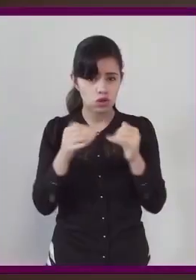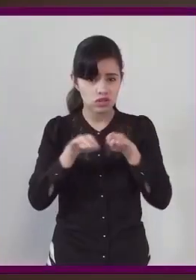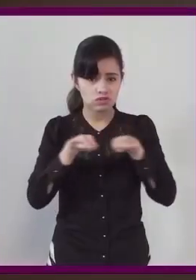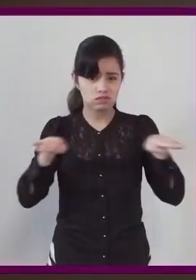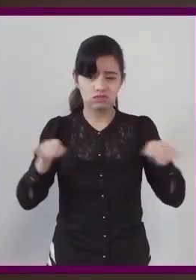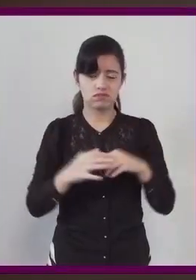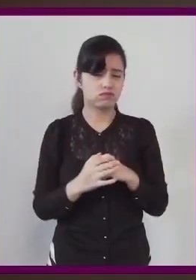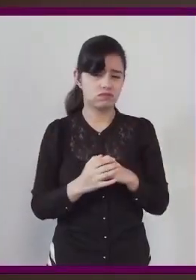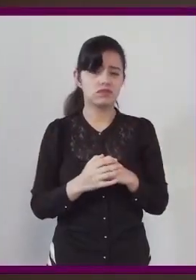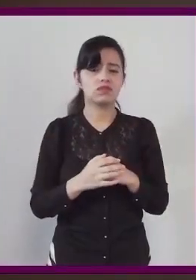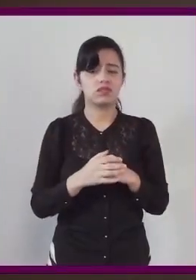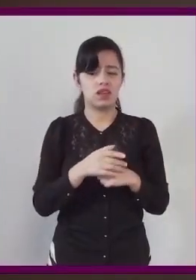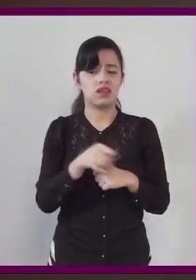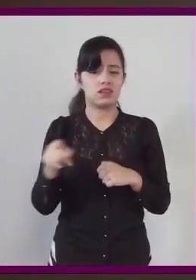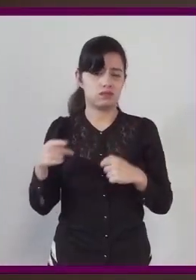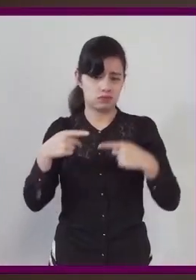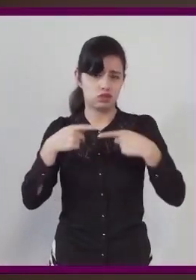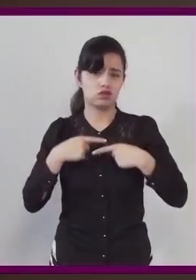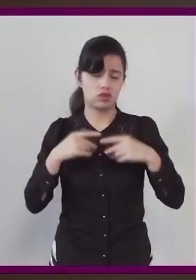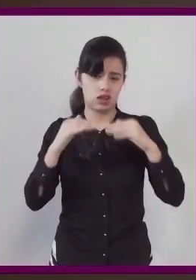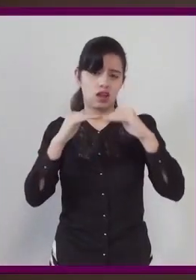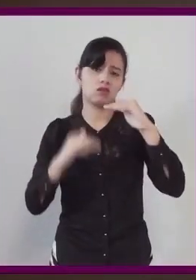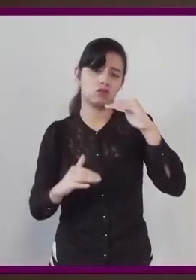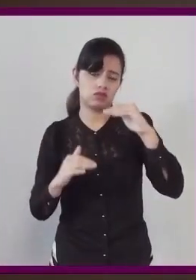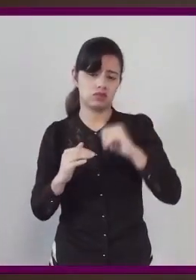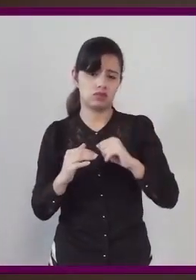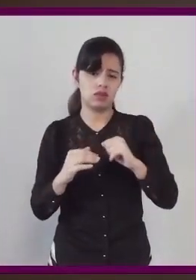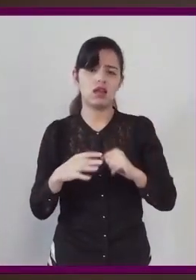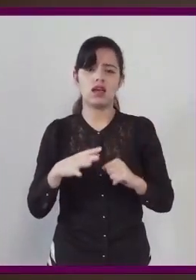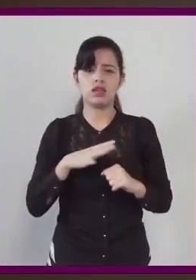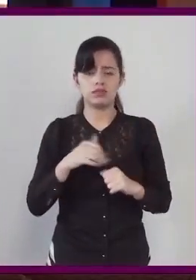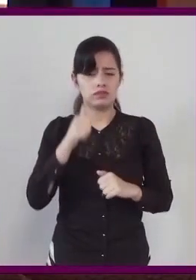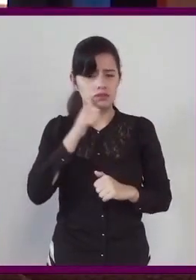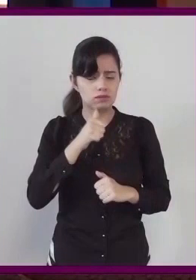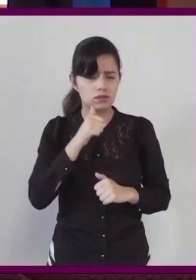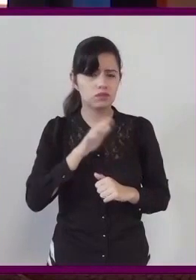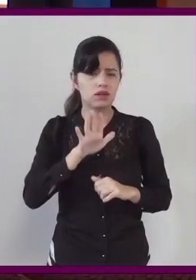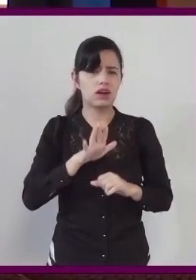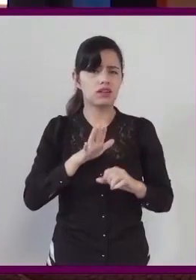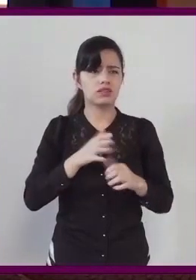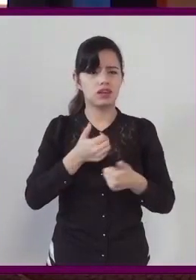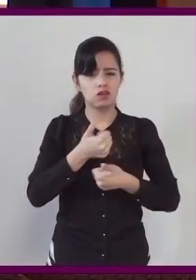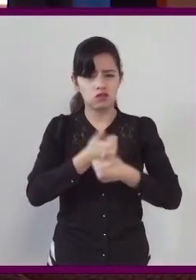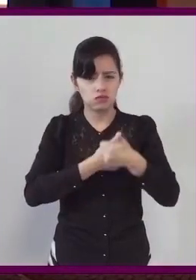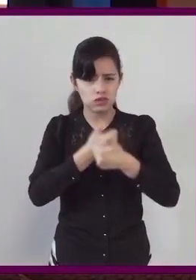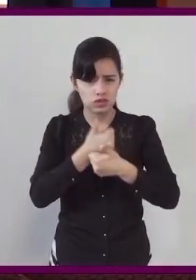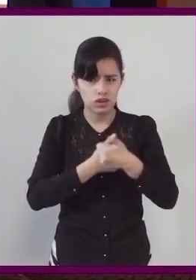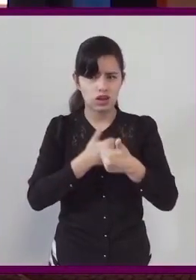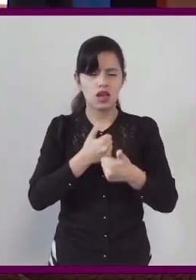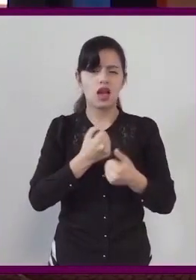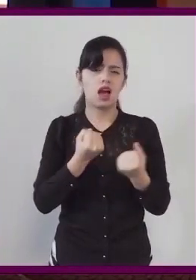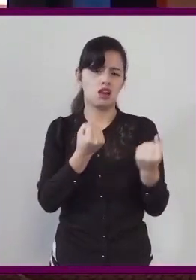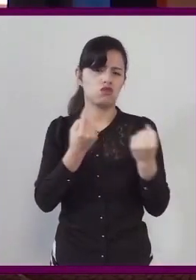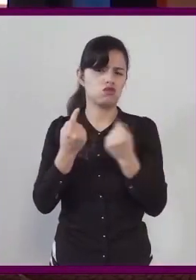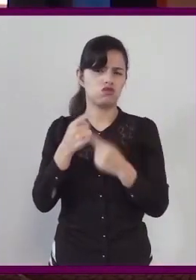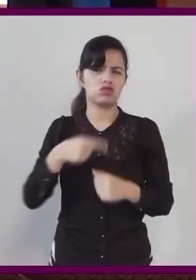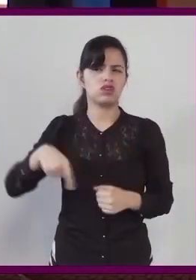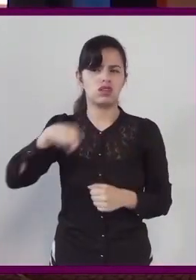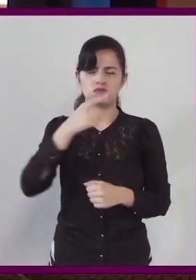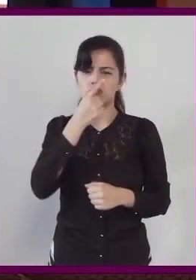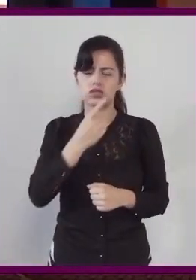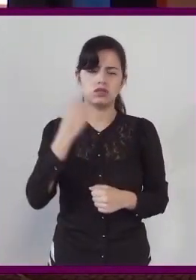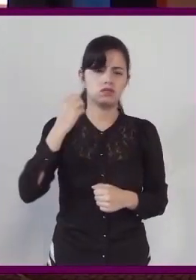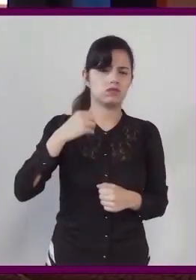¿no? Hay muchas canchas de juego que nos atraviesan todo el tiempo, ¿no? Muchos discursos dominantes, que